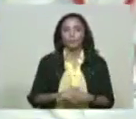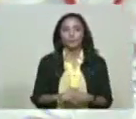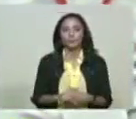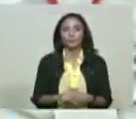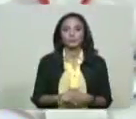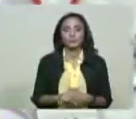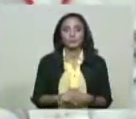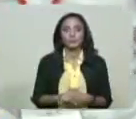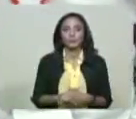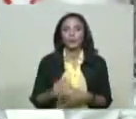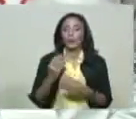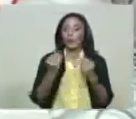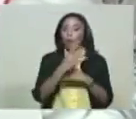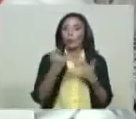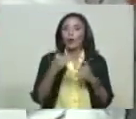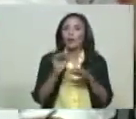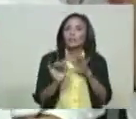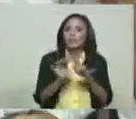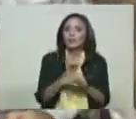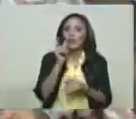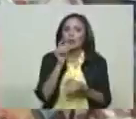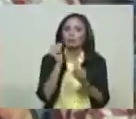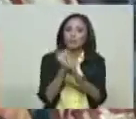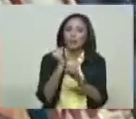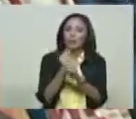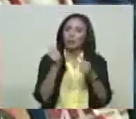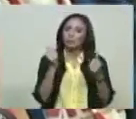con eduardo hemos logrado una cosa bonita